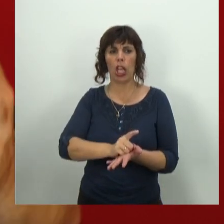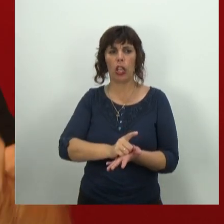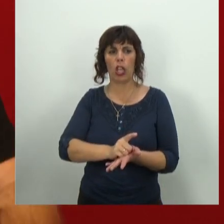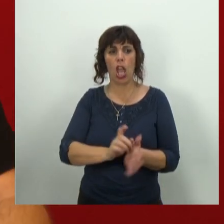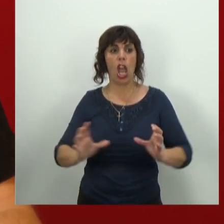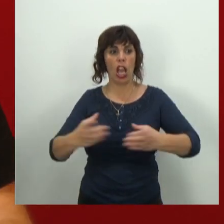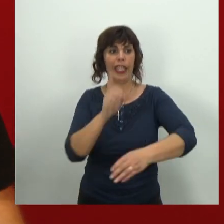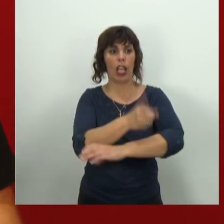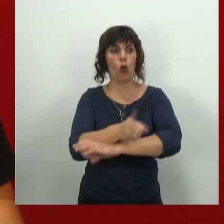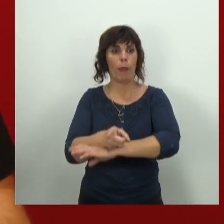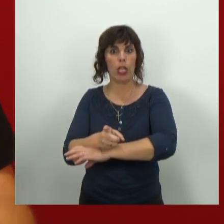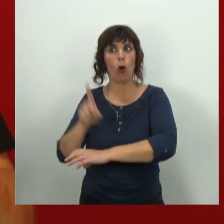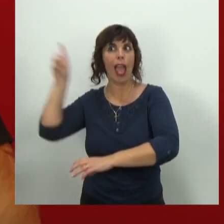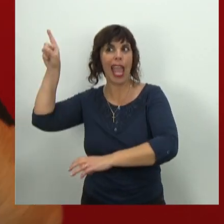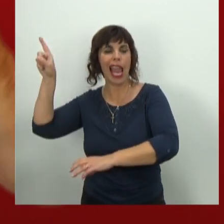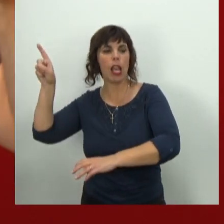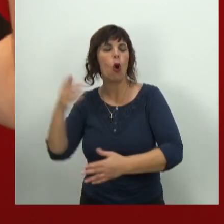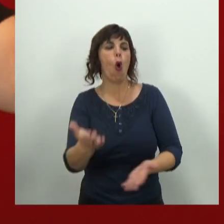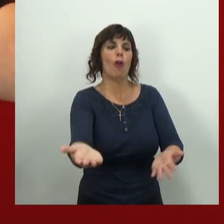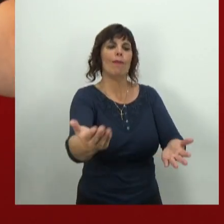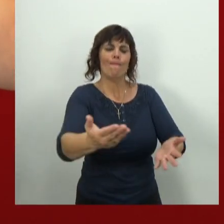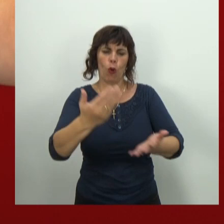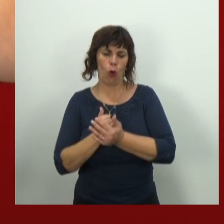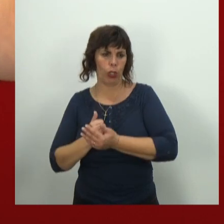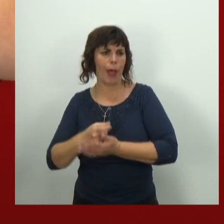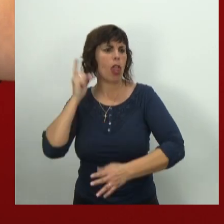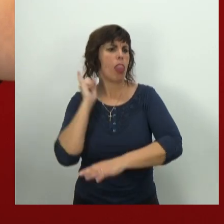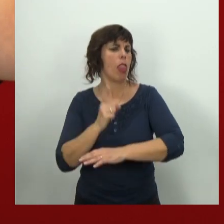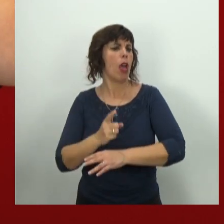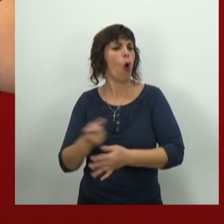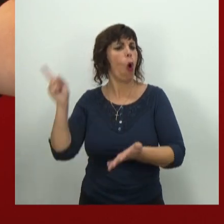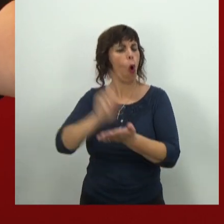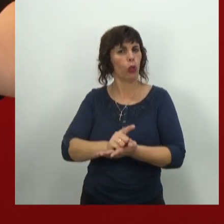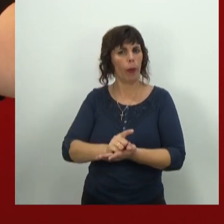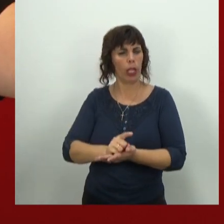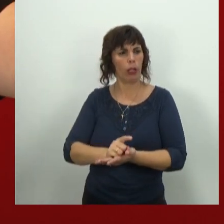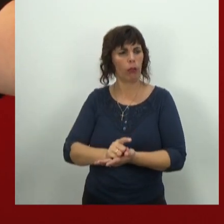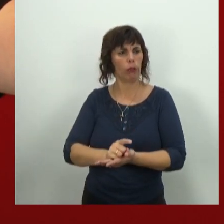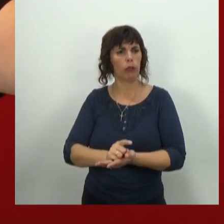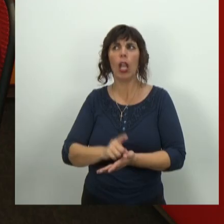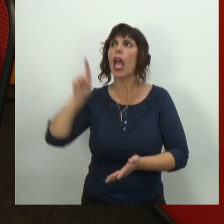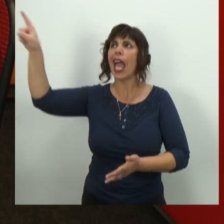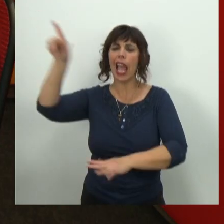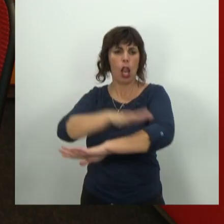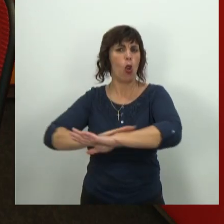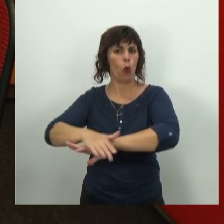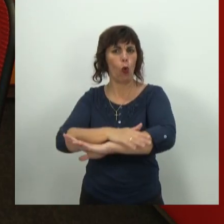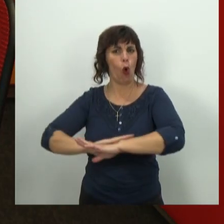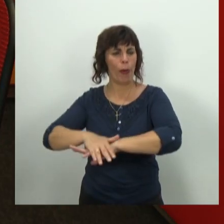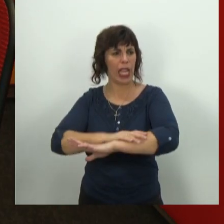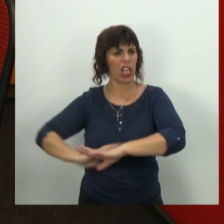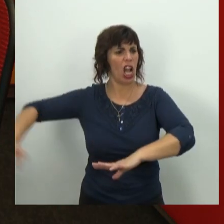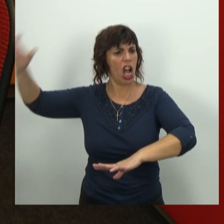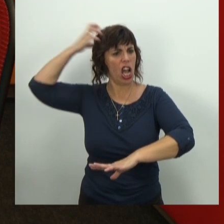en la tierra. El reino de los cielos es que Dios reclamó reinar de